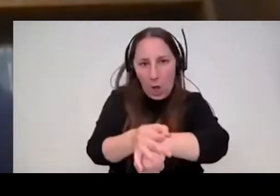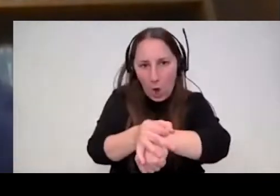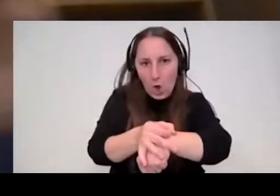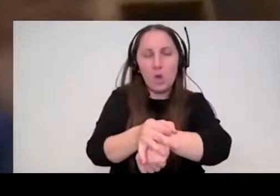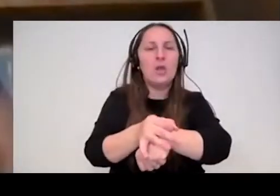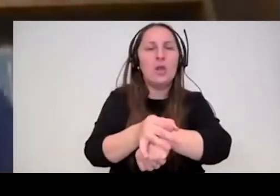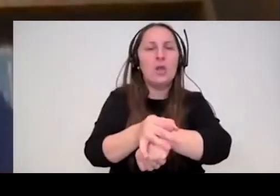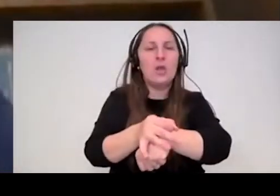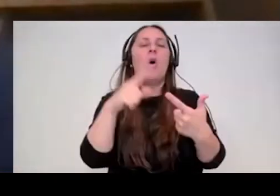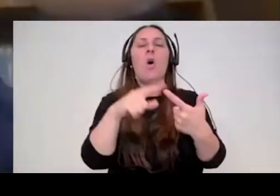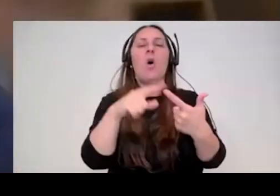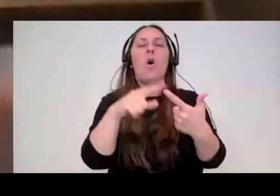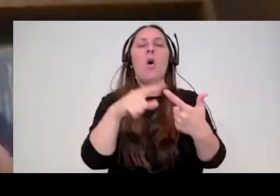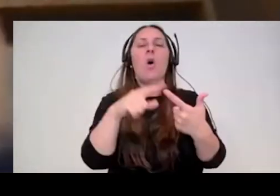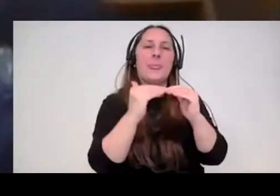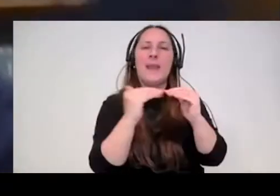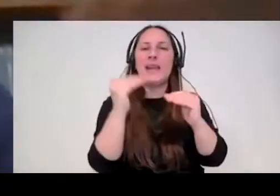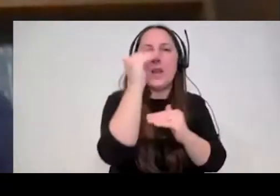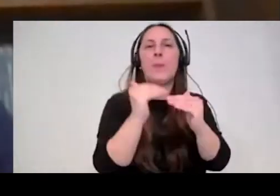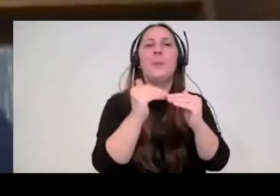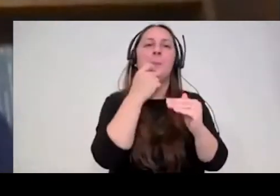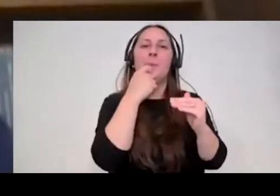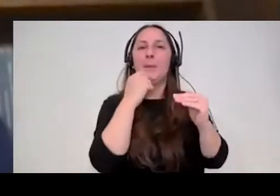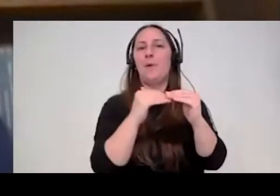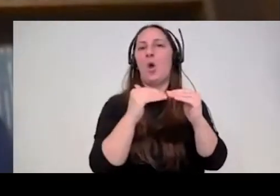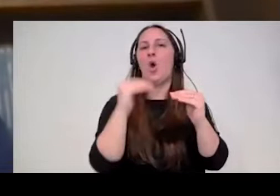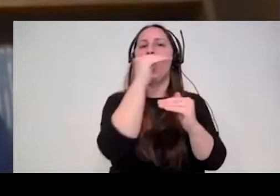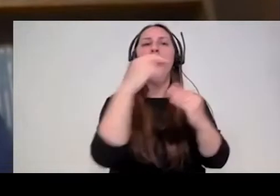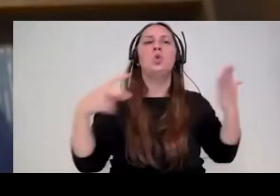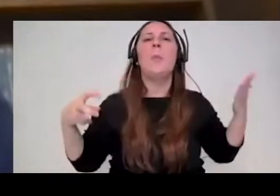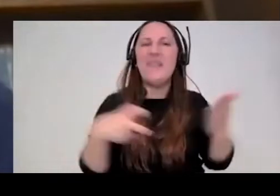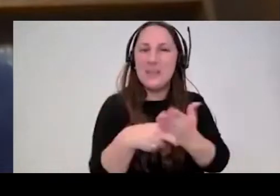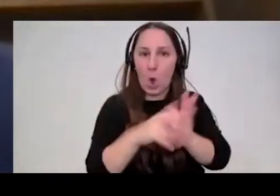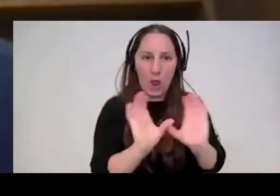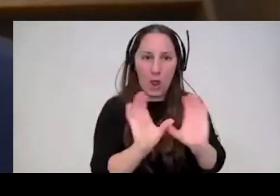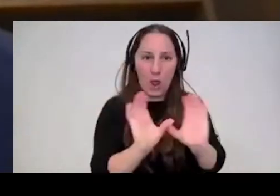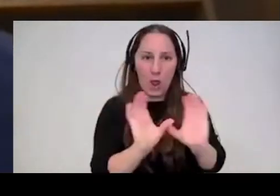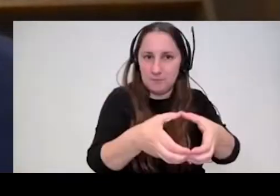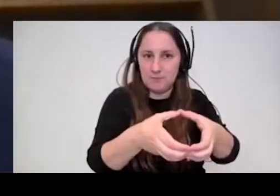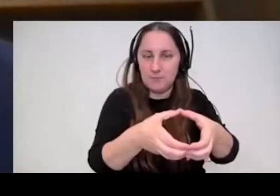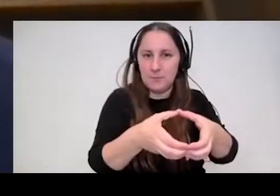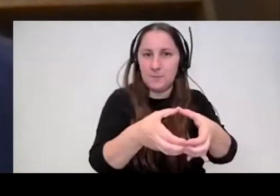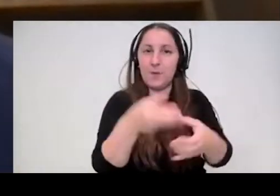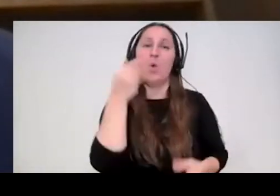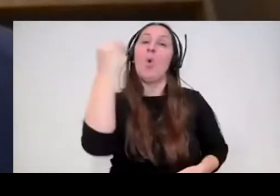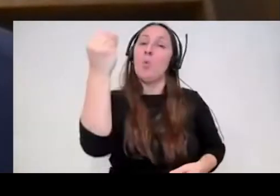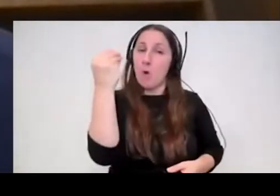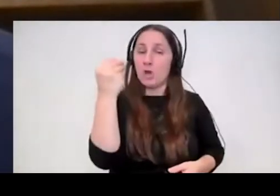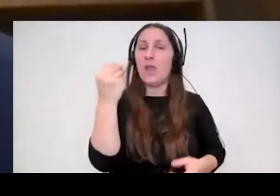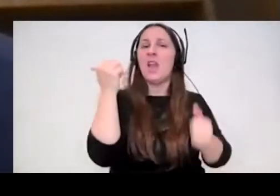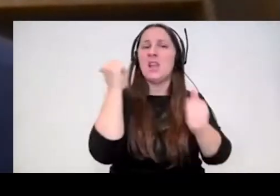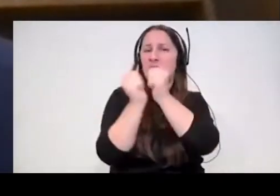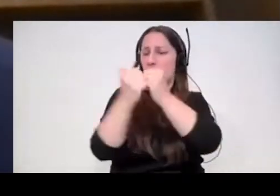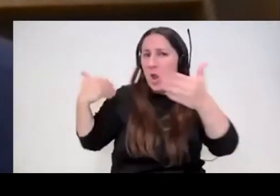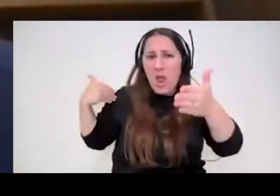O una categoría, los jerárquicos, los supervisores. ¿Por qué? Porque históricamente la gente se organiza con